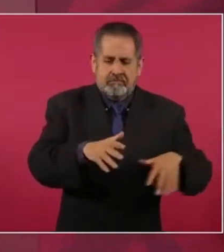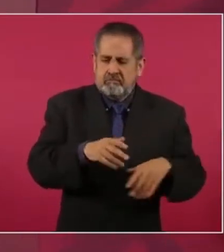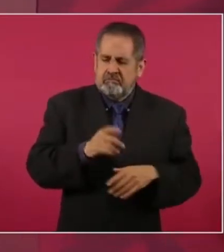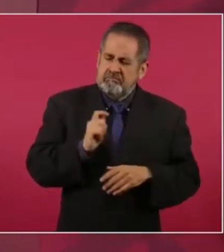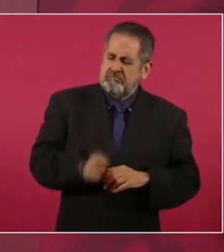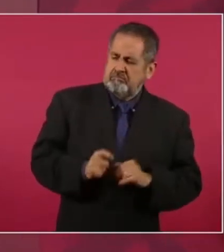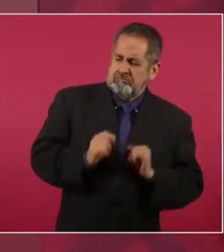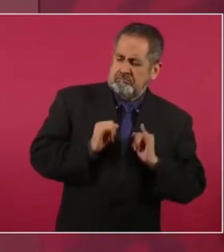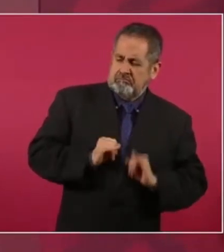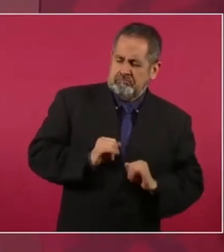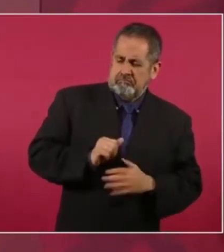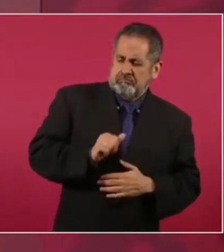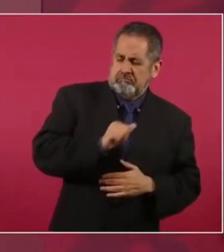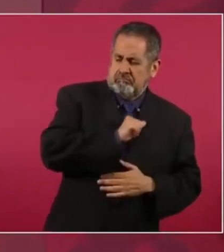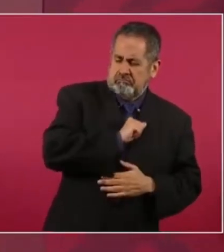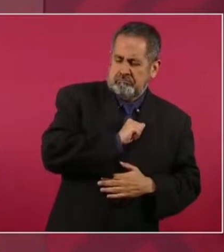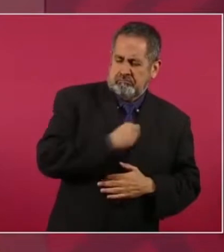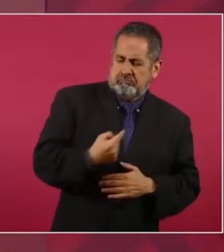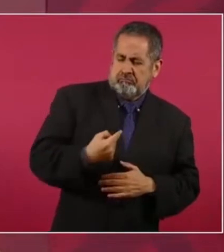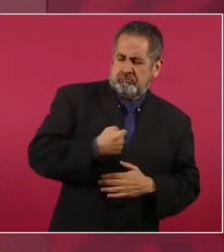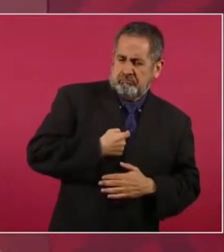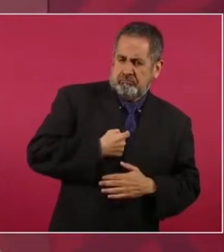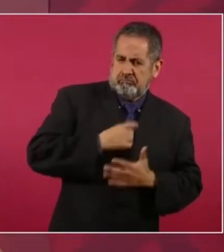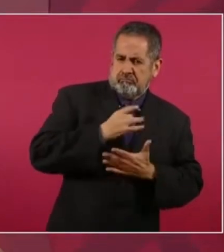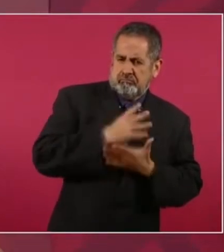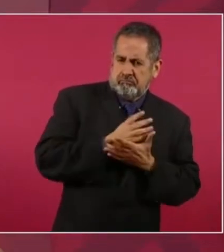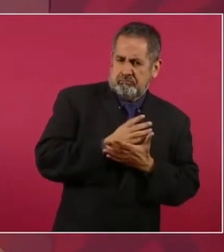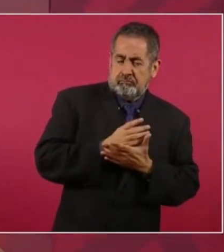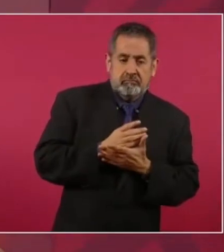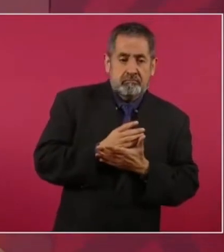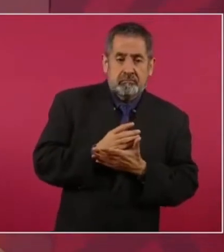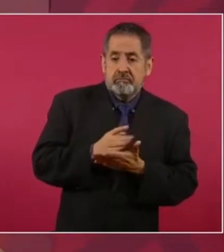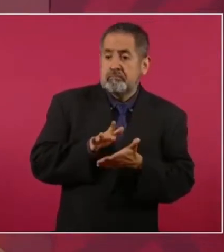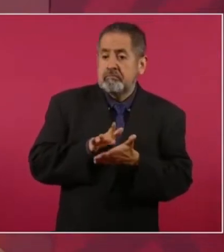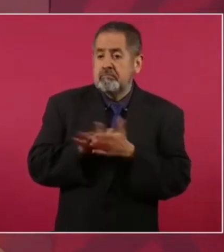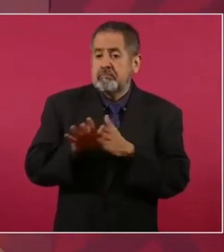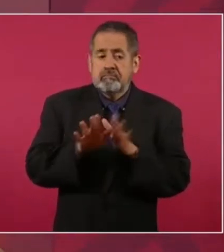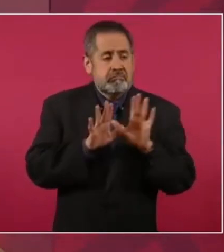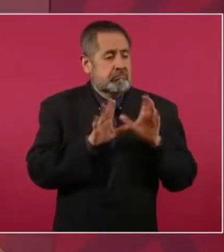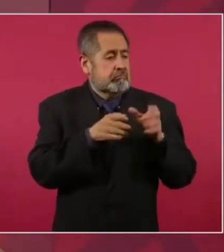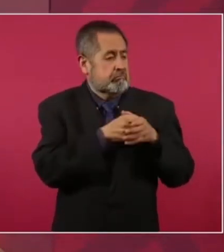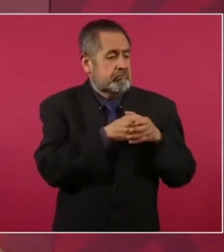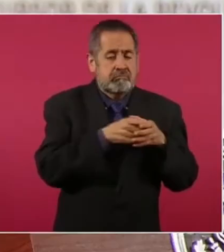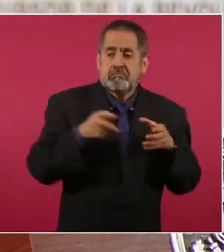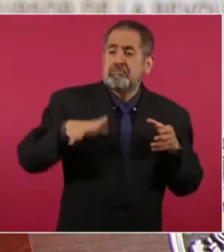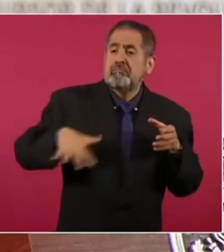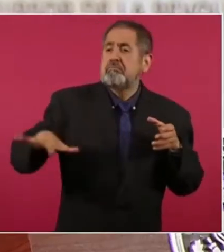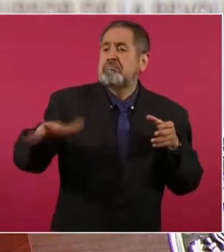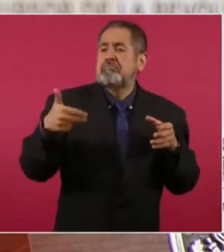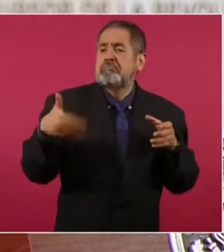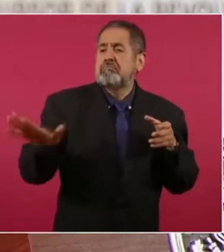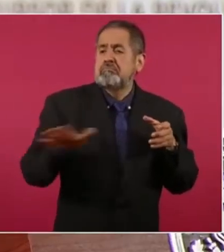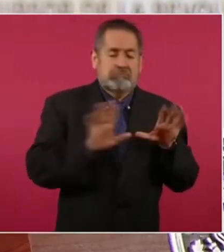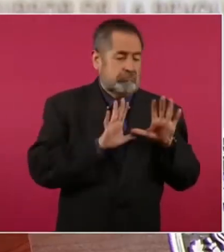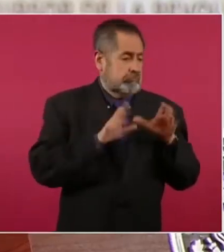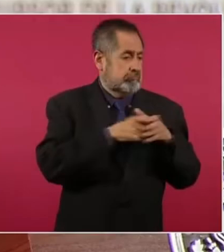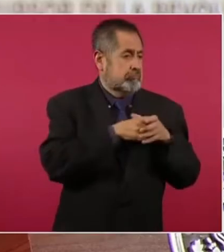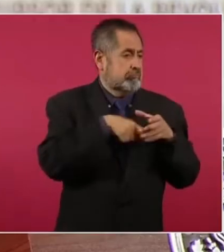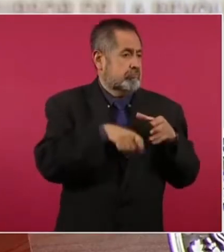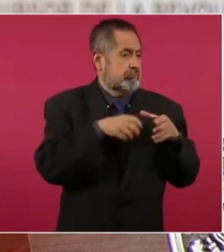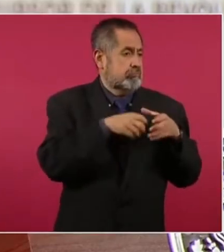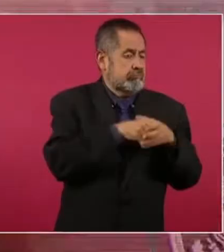individualista, de apoyo a las minorías, de desprecio al pueblo, en